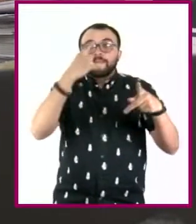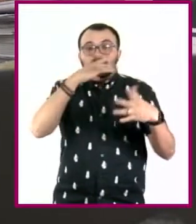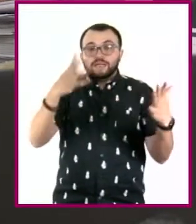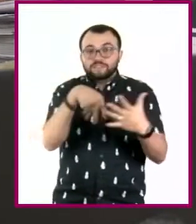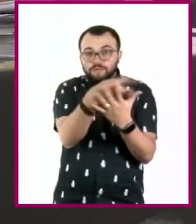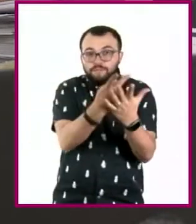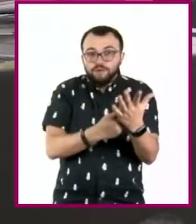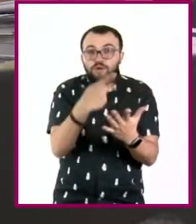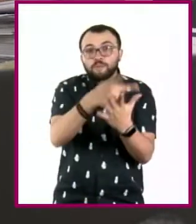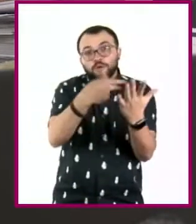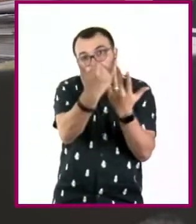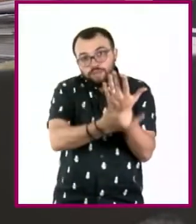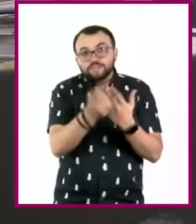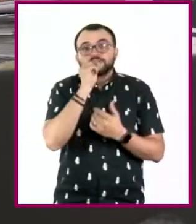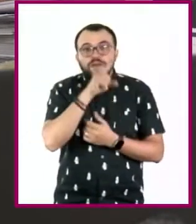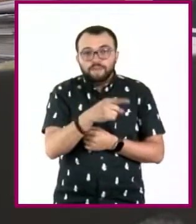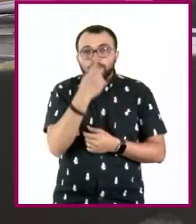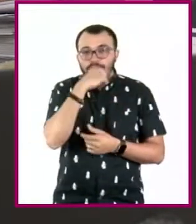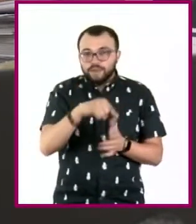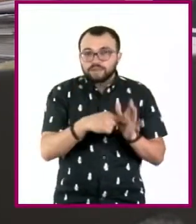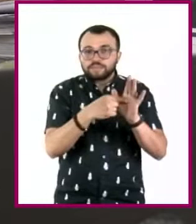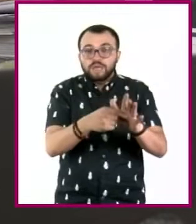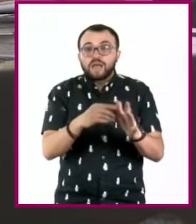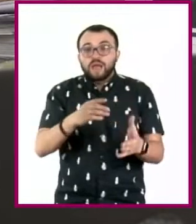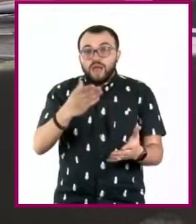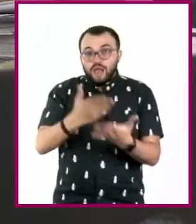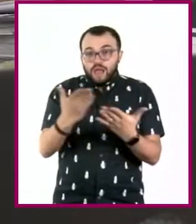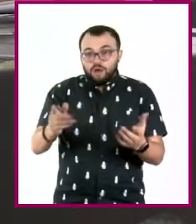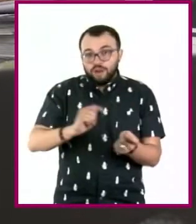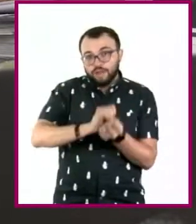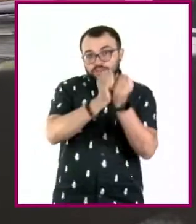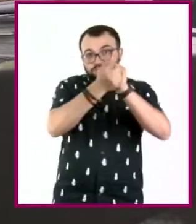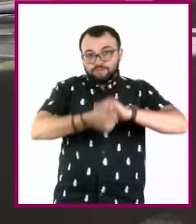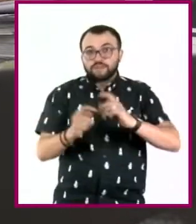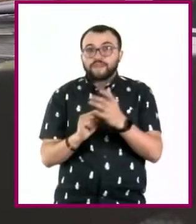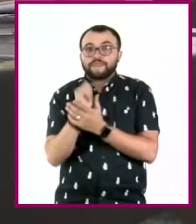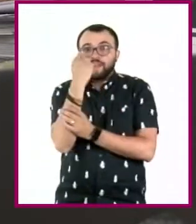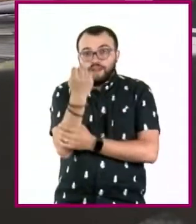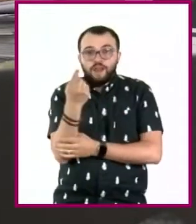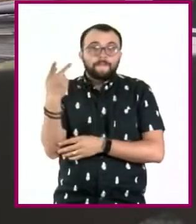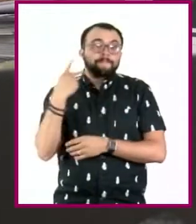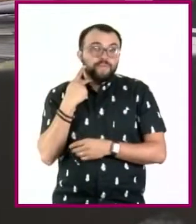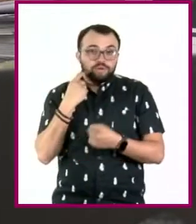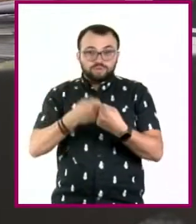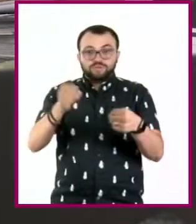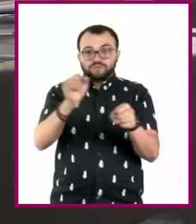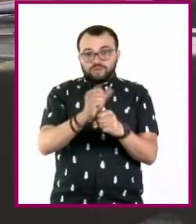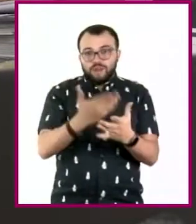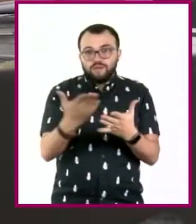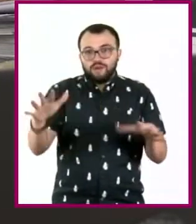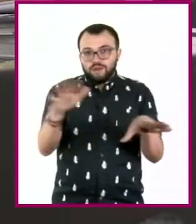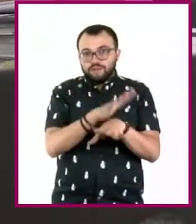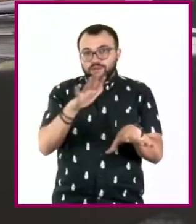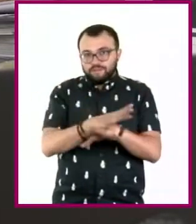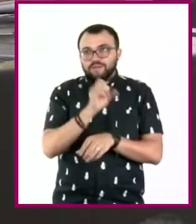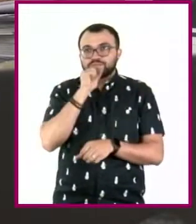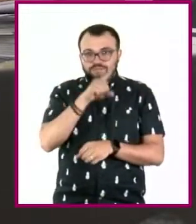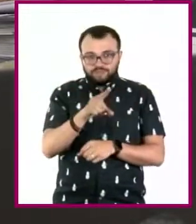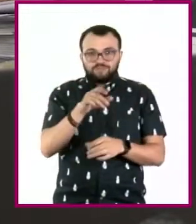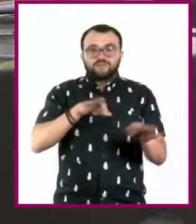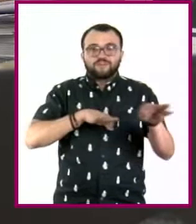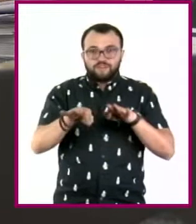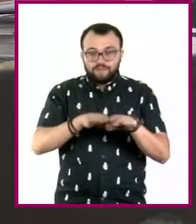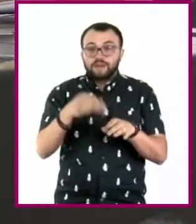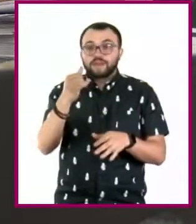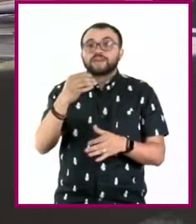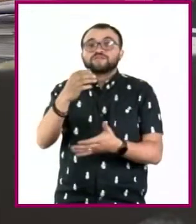programas y proyectos que tengan en cuenta la actual transformación tecnológica, política y social que está cambiando el mundo del trabajo y las ciudades en las